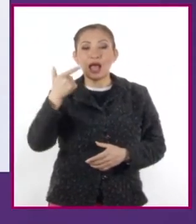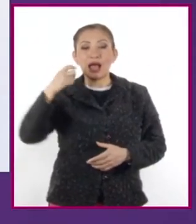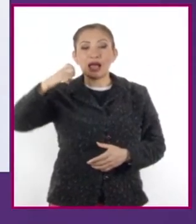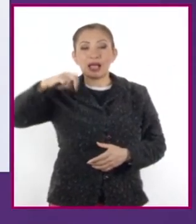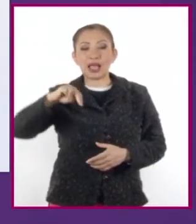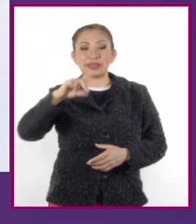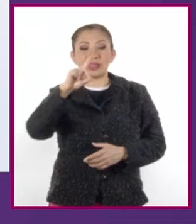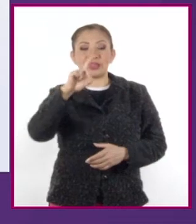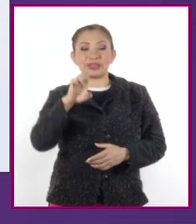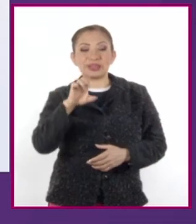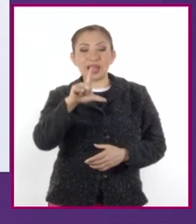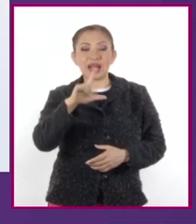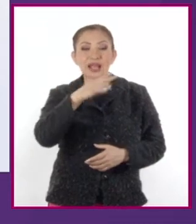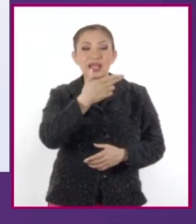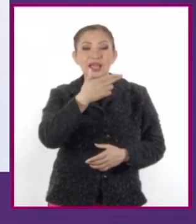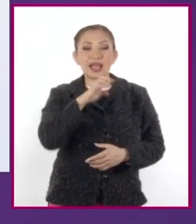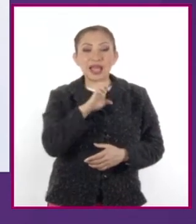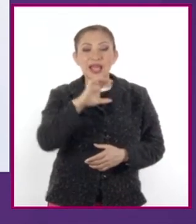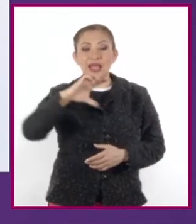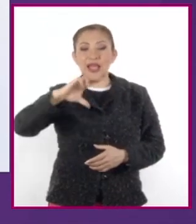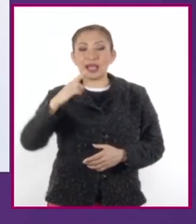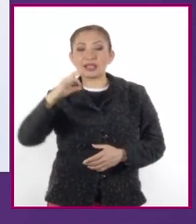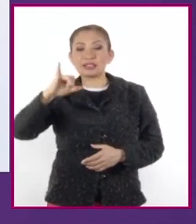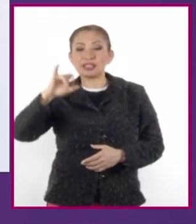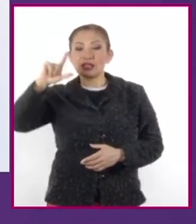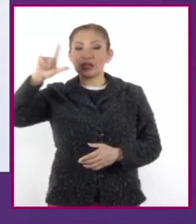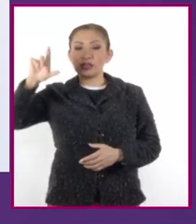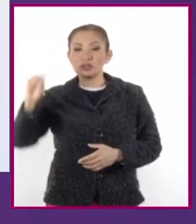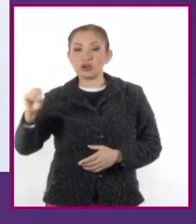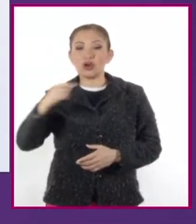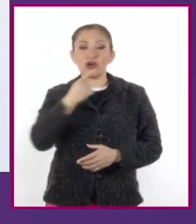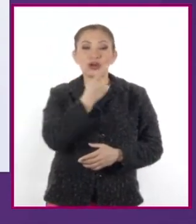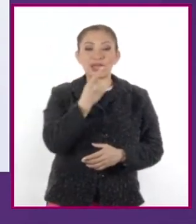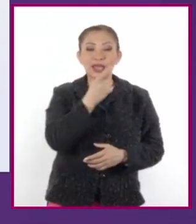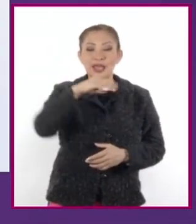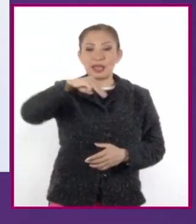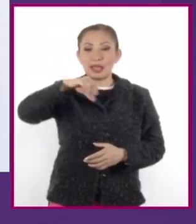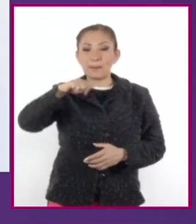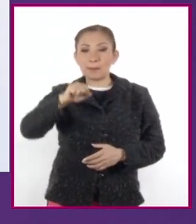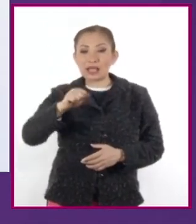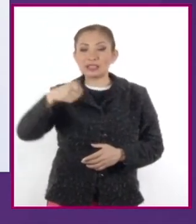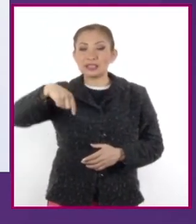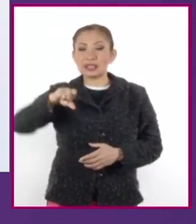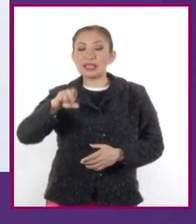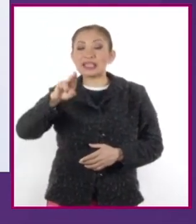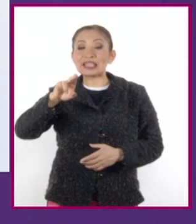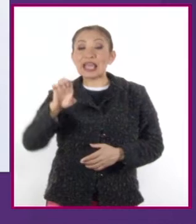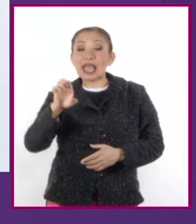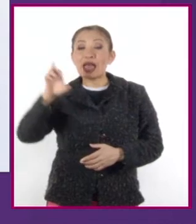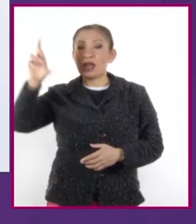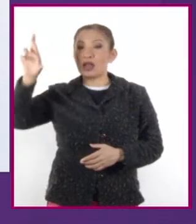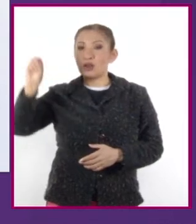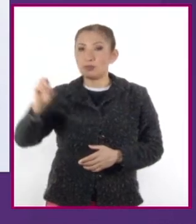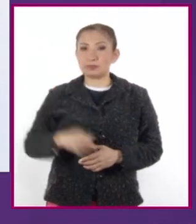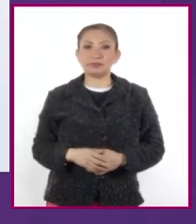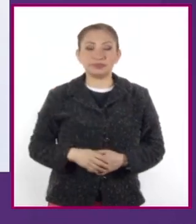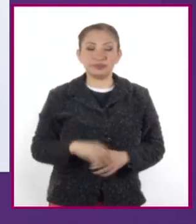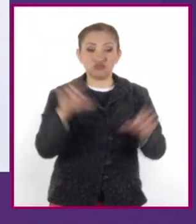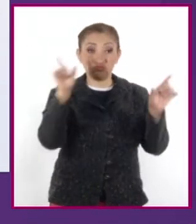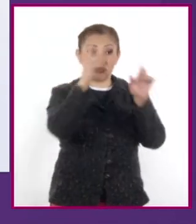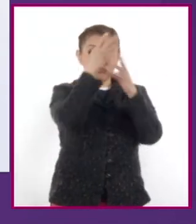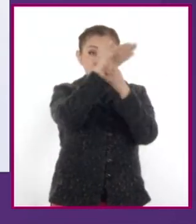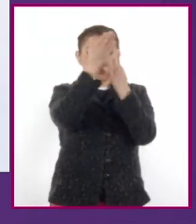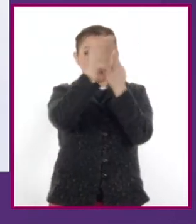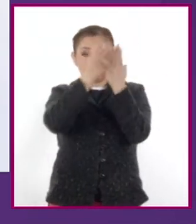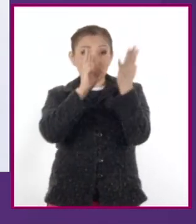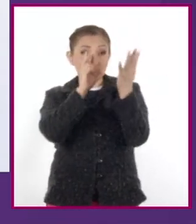Imagen del hechizo que más quiero. Exacto. También